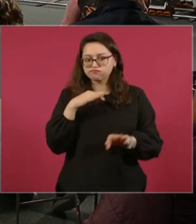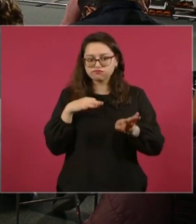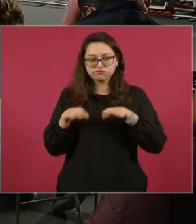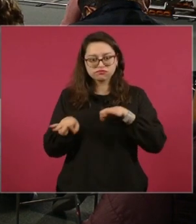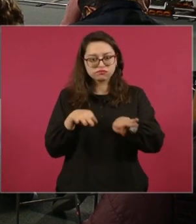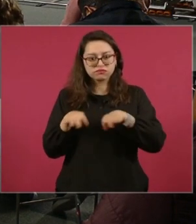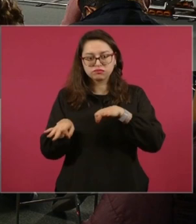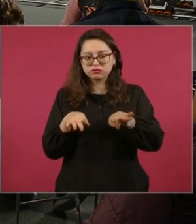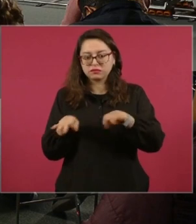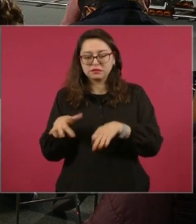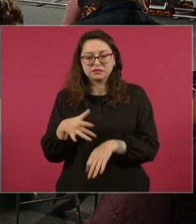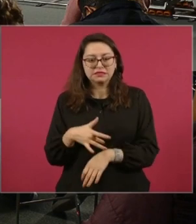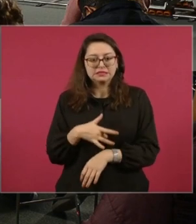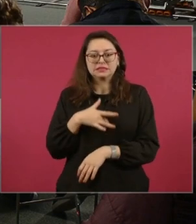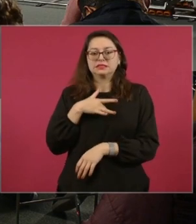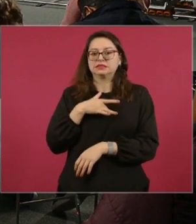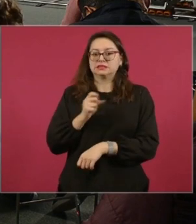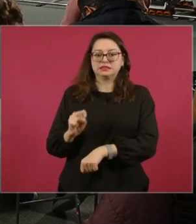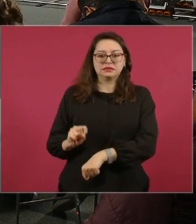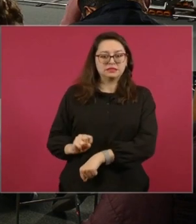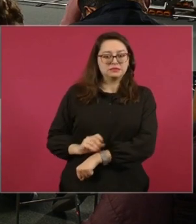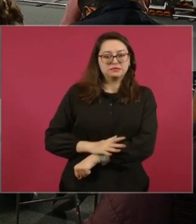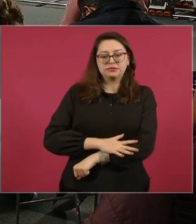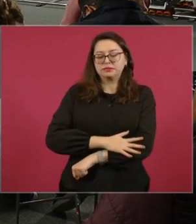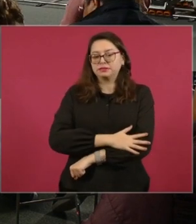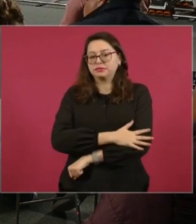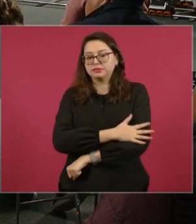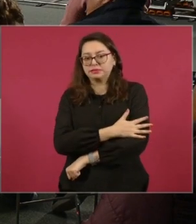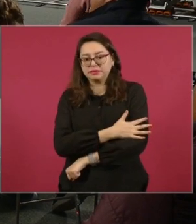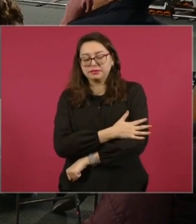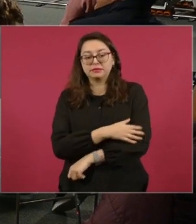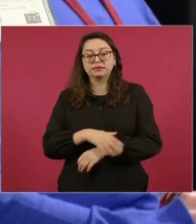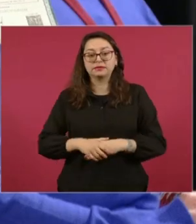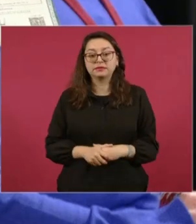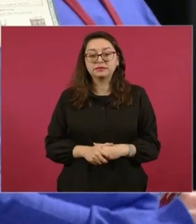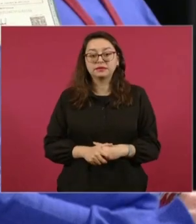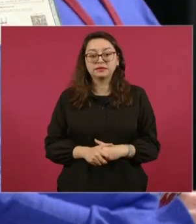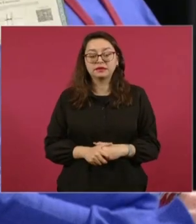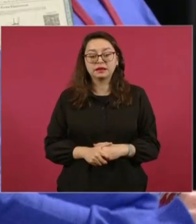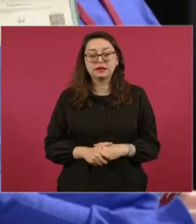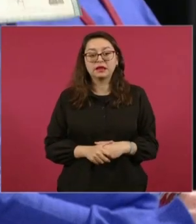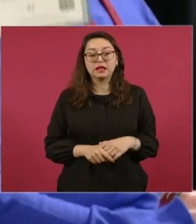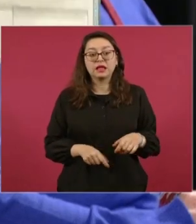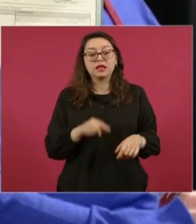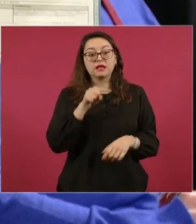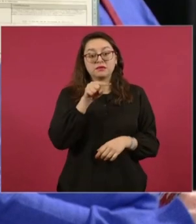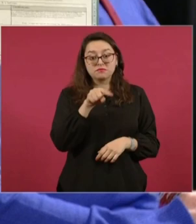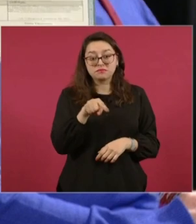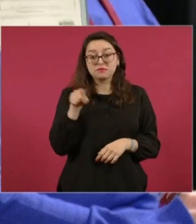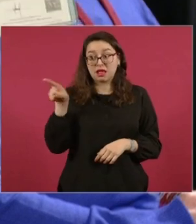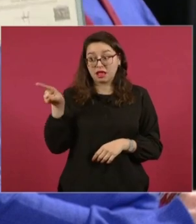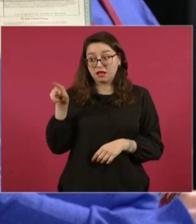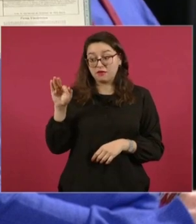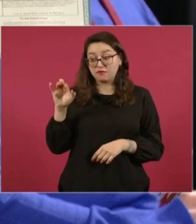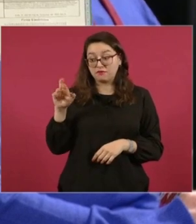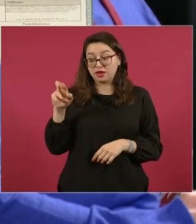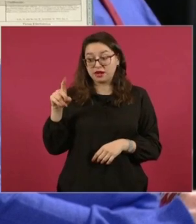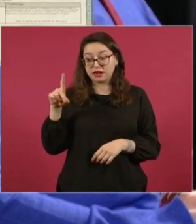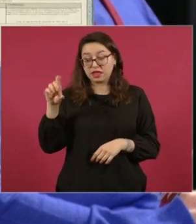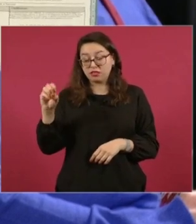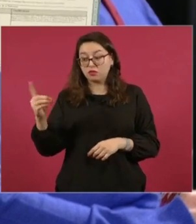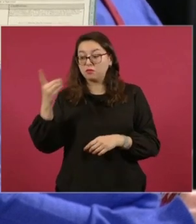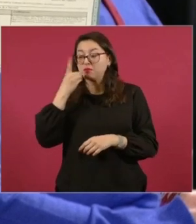pronto me habla Fernando Pulido Kim y me dice, Susana, la señora ya murió, y me manda el acta